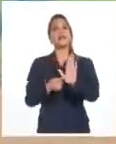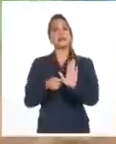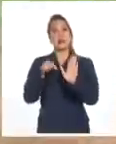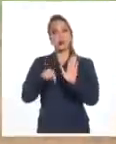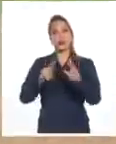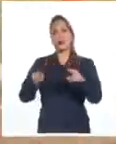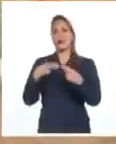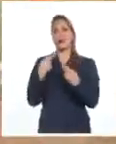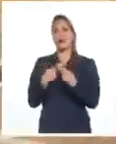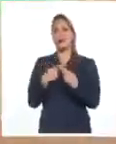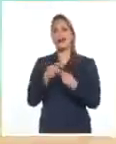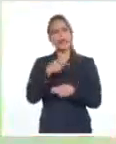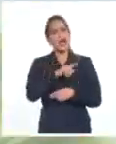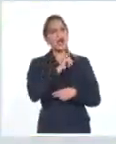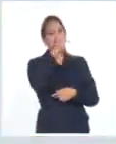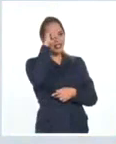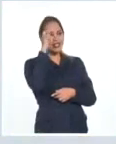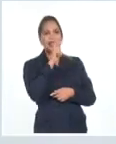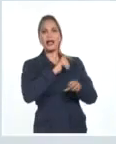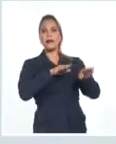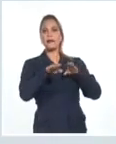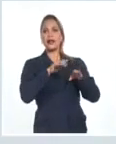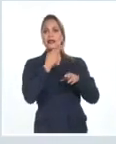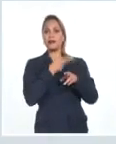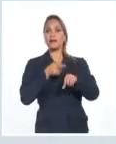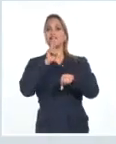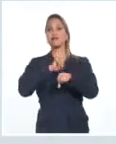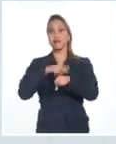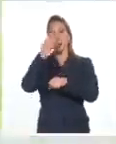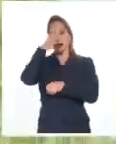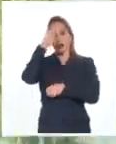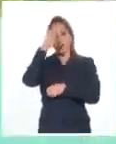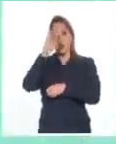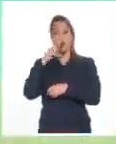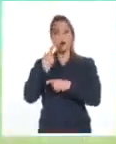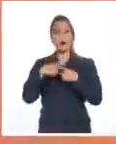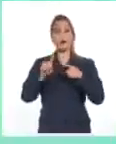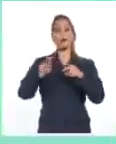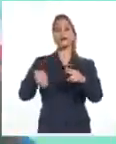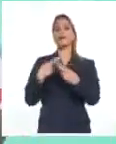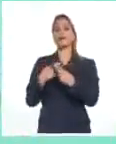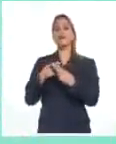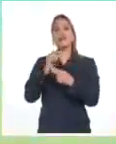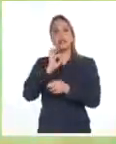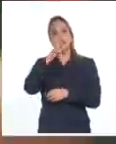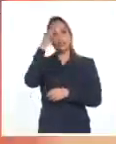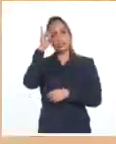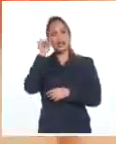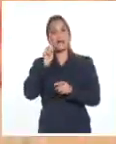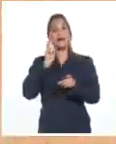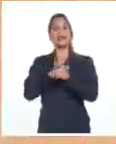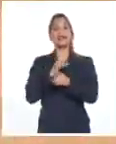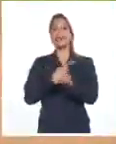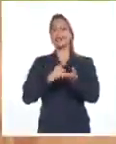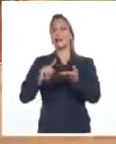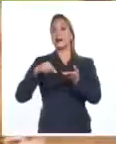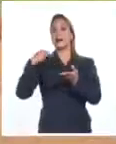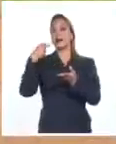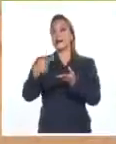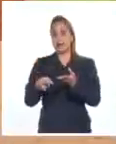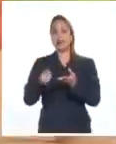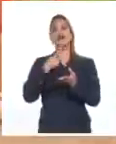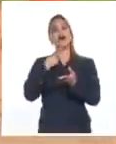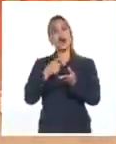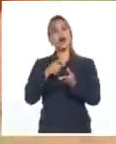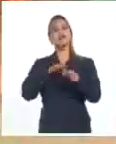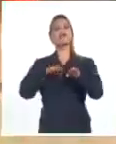Bueno, ahora Santa Clara a prepararse para representar a Cuba en el torneo regional del Caribe. Sí, ahora a partir de ya de la próxima semana vamos a